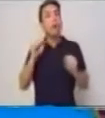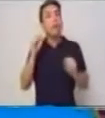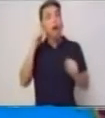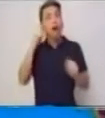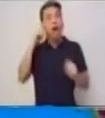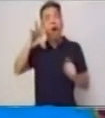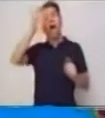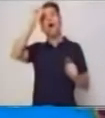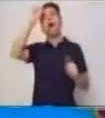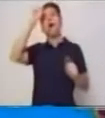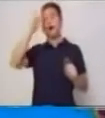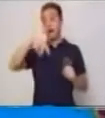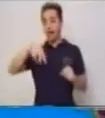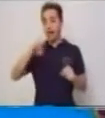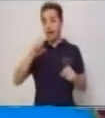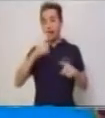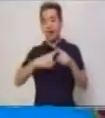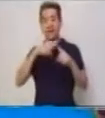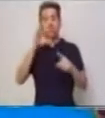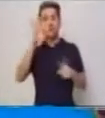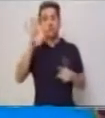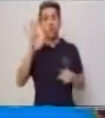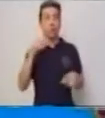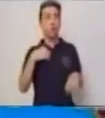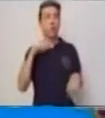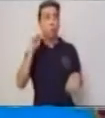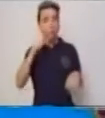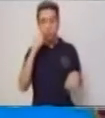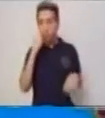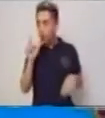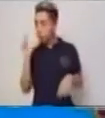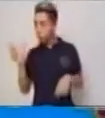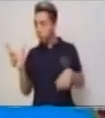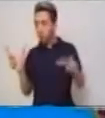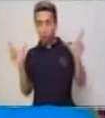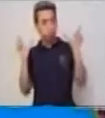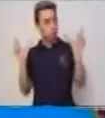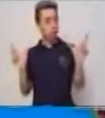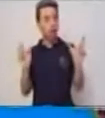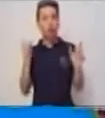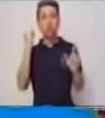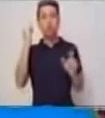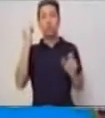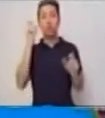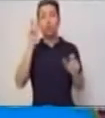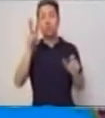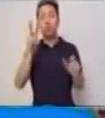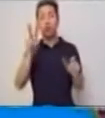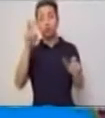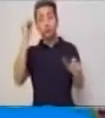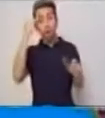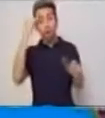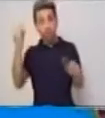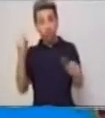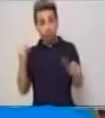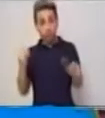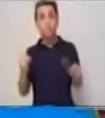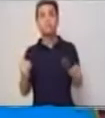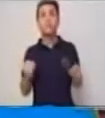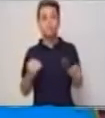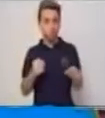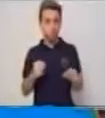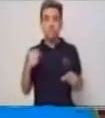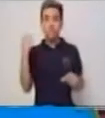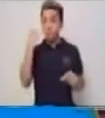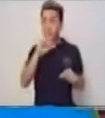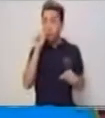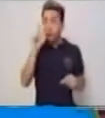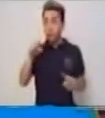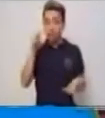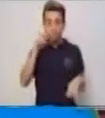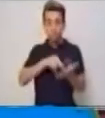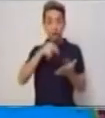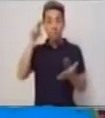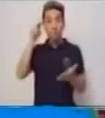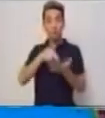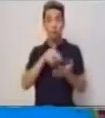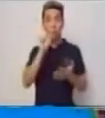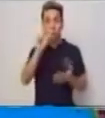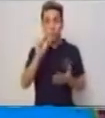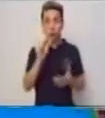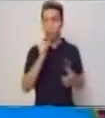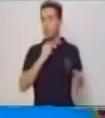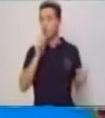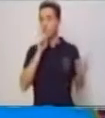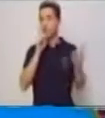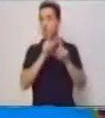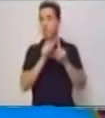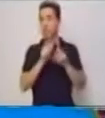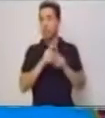dos proposiciones separadas. Yo puedo decir, ella salta poco, y también puedo decir,